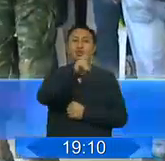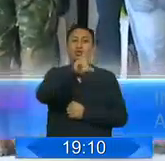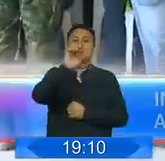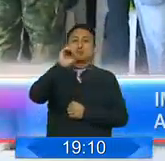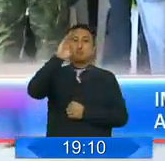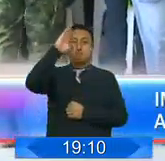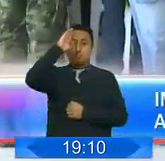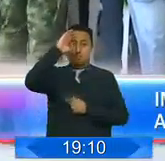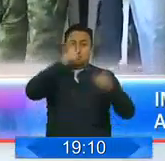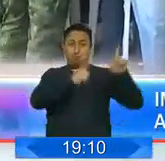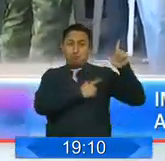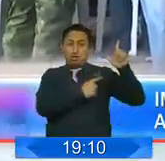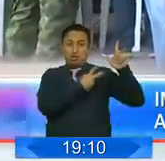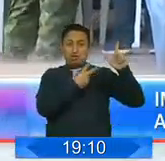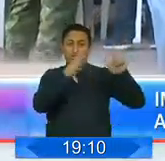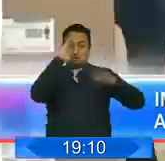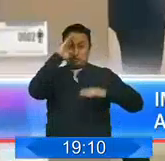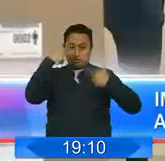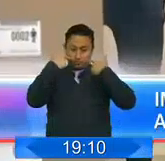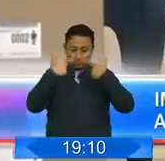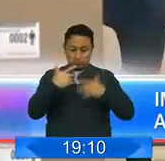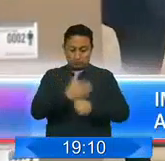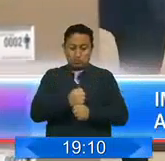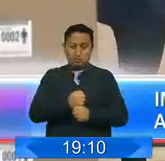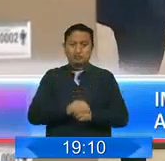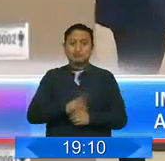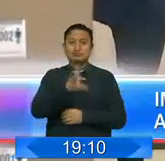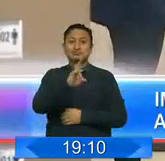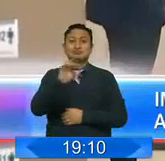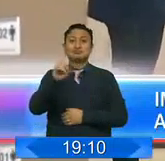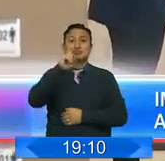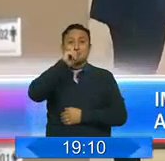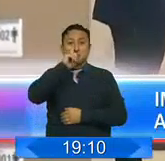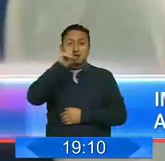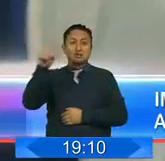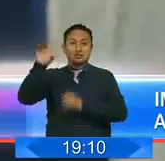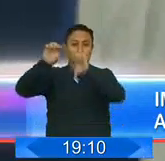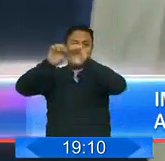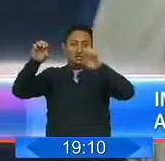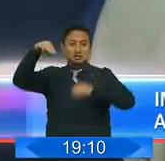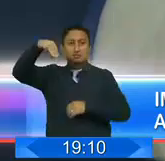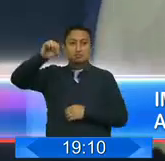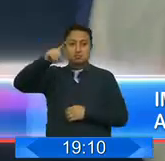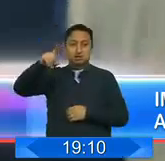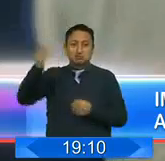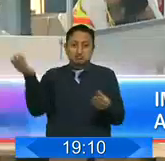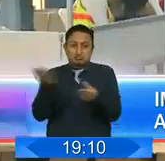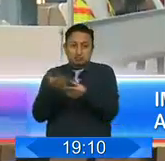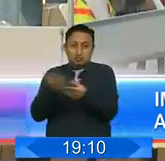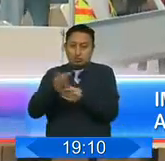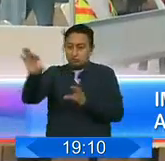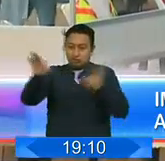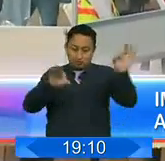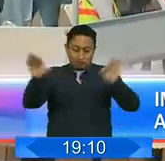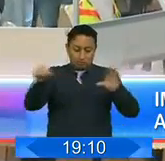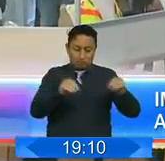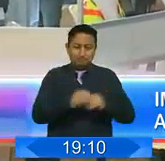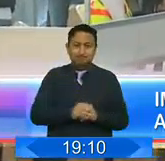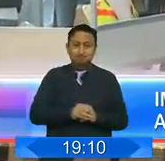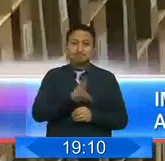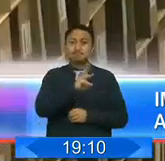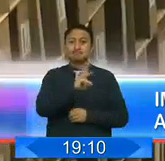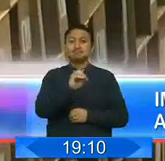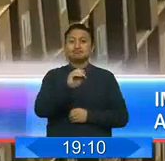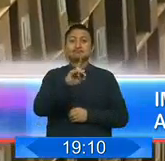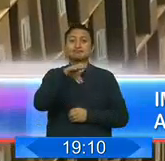2 patrulleros de la Policía Nacional. 70 empleados de la empresa Mongar arman los kits y 60 del Consejo Nacional